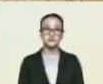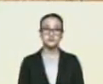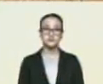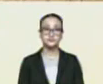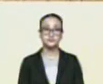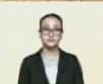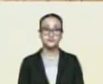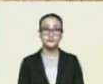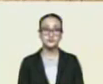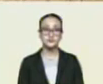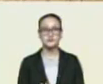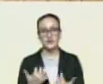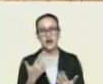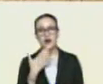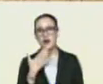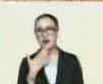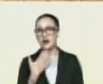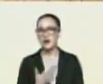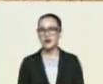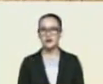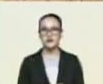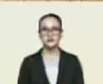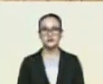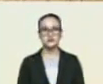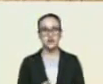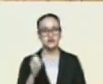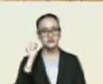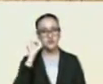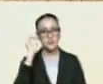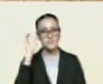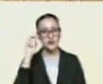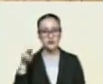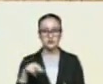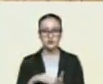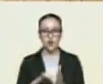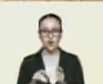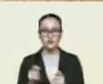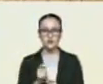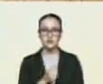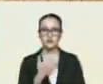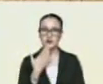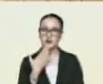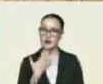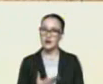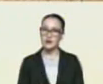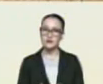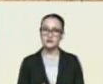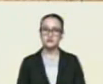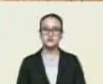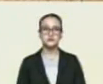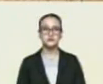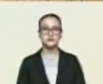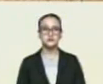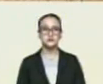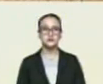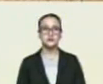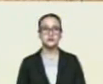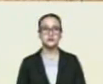Muchísimas gracias a la Asamblea Nacional Constituyente por